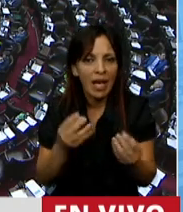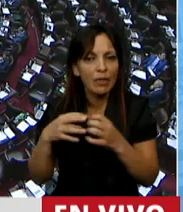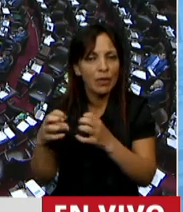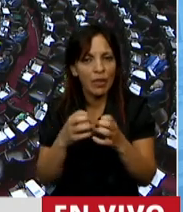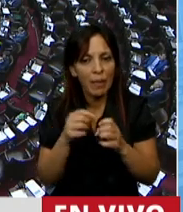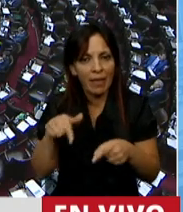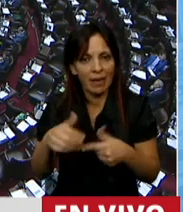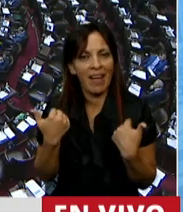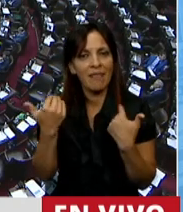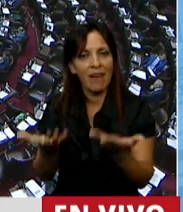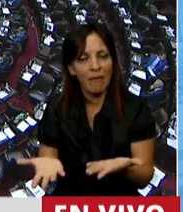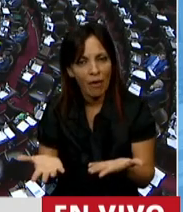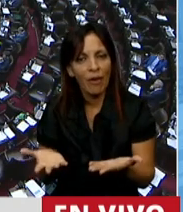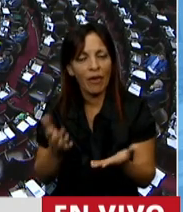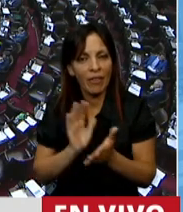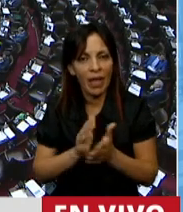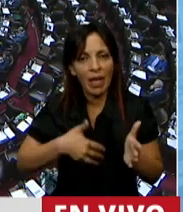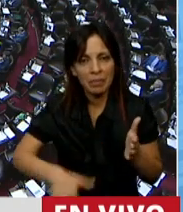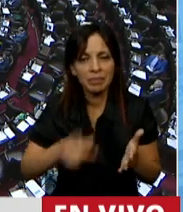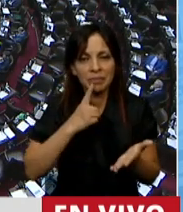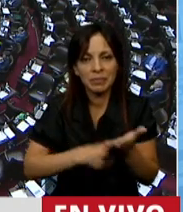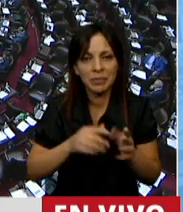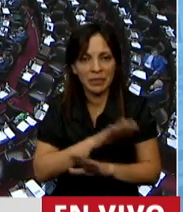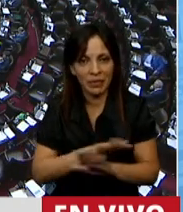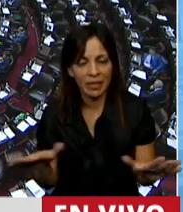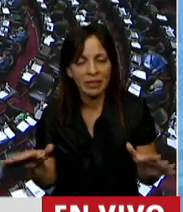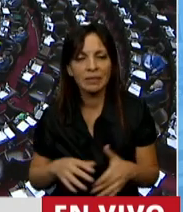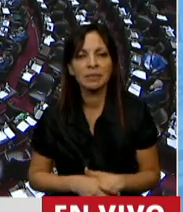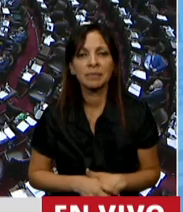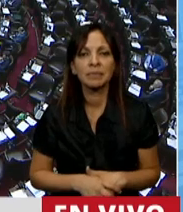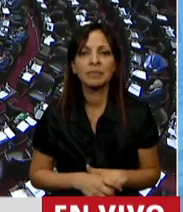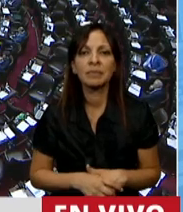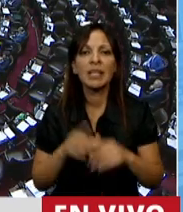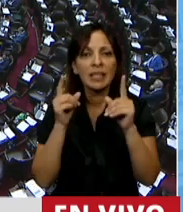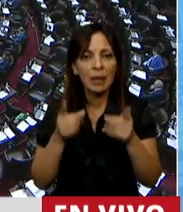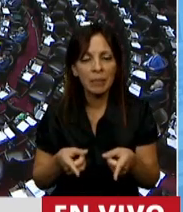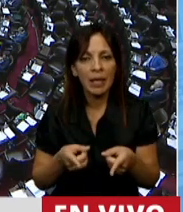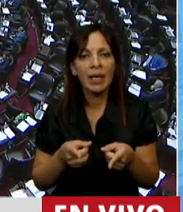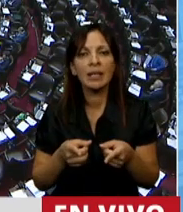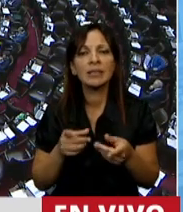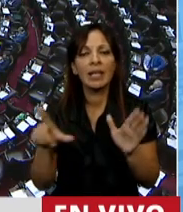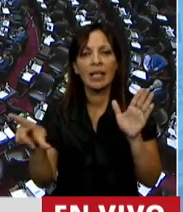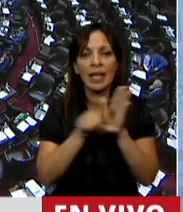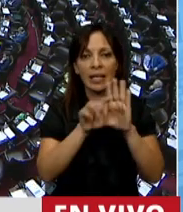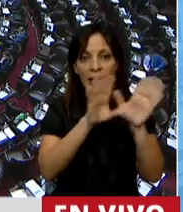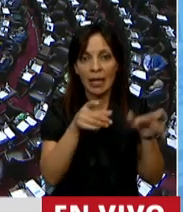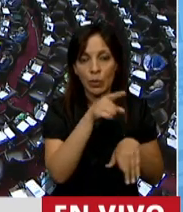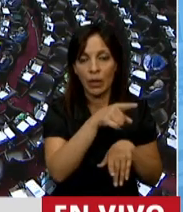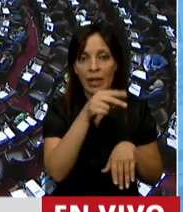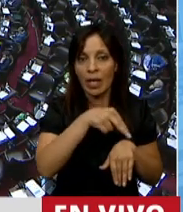acá a favor de la interrupción voluntaria del embarazo y el mandato de la legislatura del